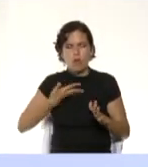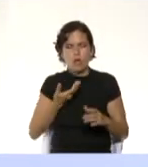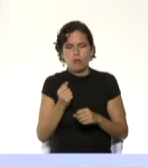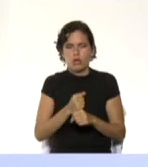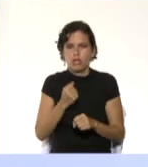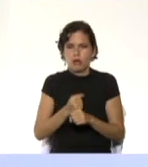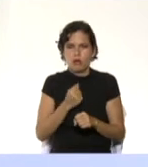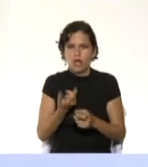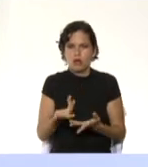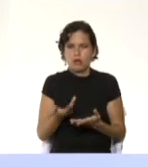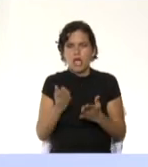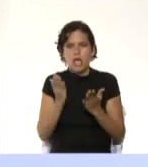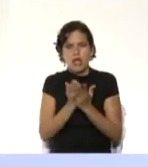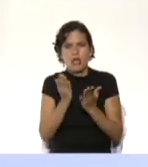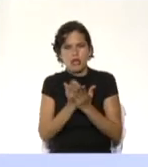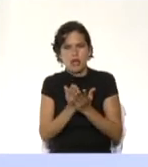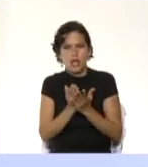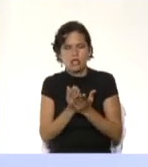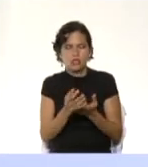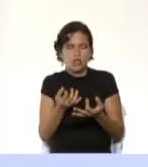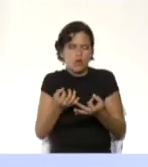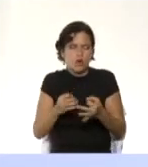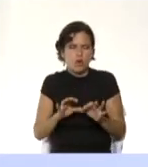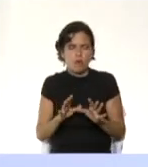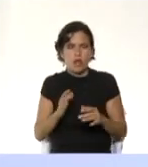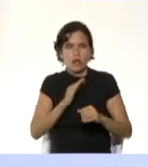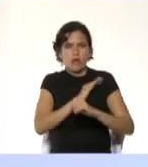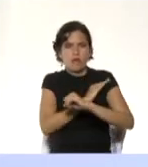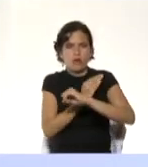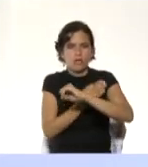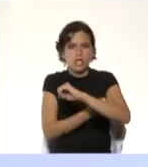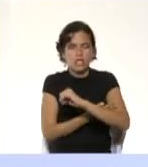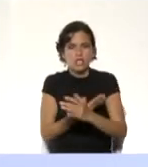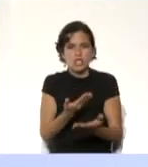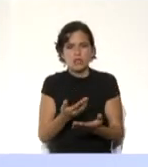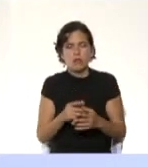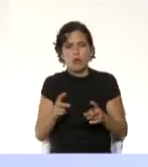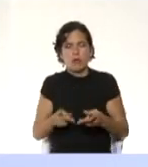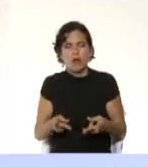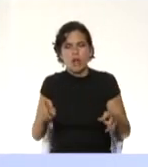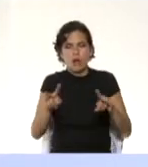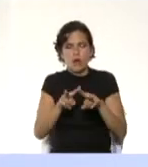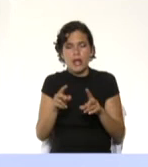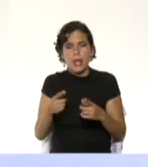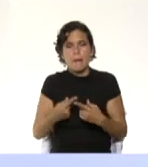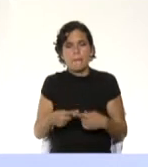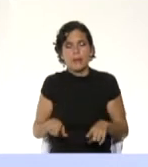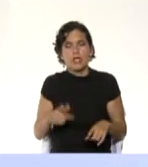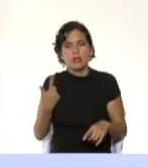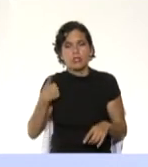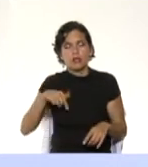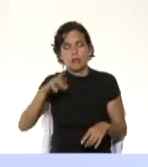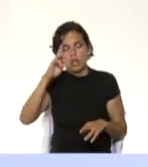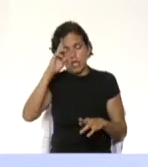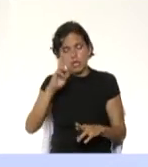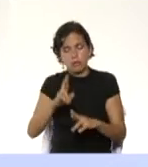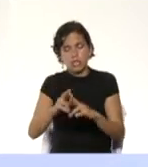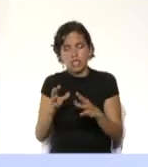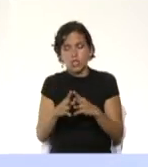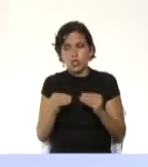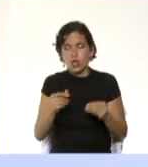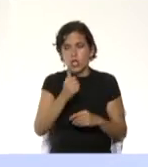en clase normalmente nosotros reforzamos valores, pero tenemos que respetar todos y cada uno de los valores que